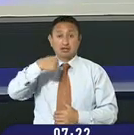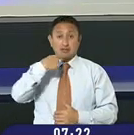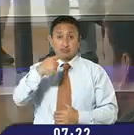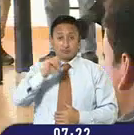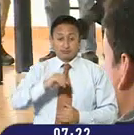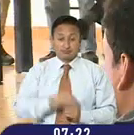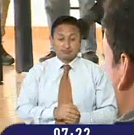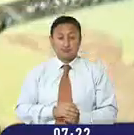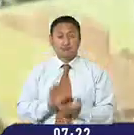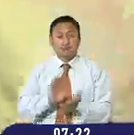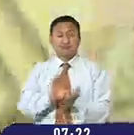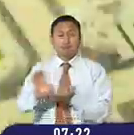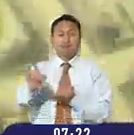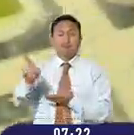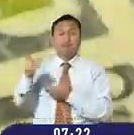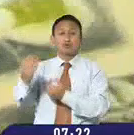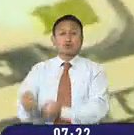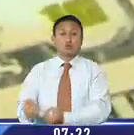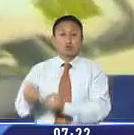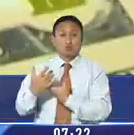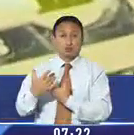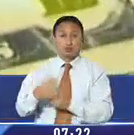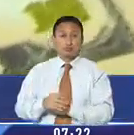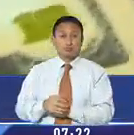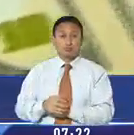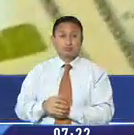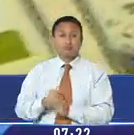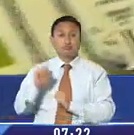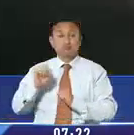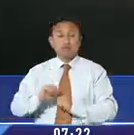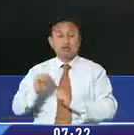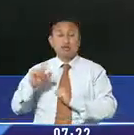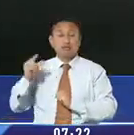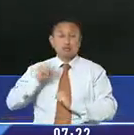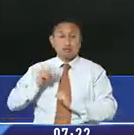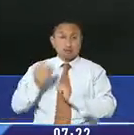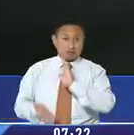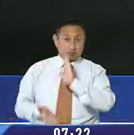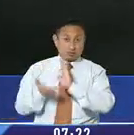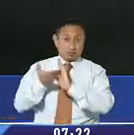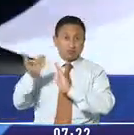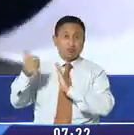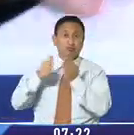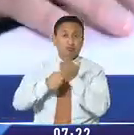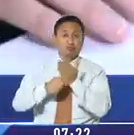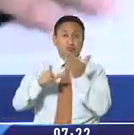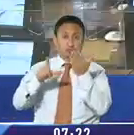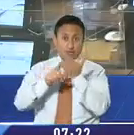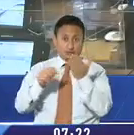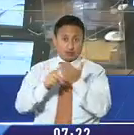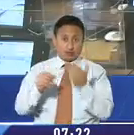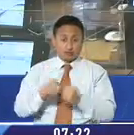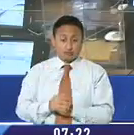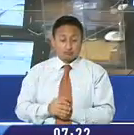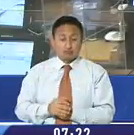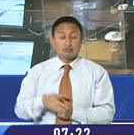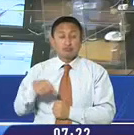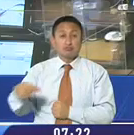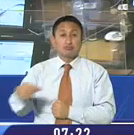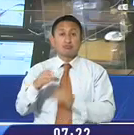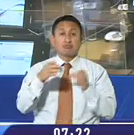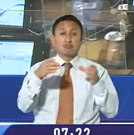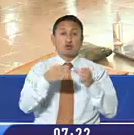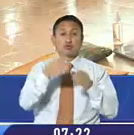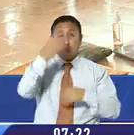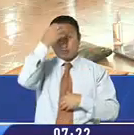rechazo del informe de la equiparación salarial, esto emitida por el Ministerio de Finanzas y presentado en la Comisión de